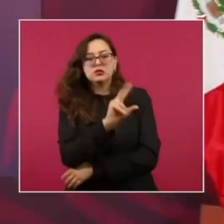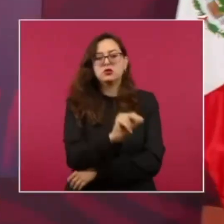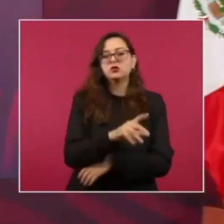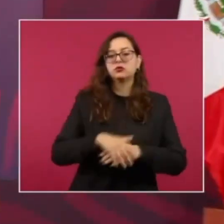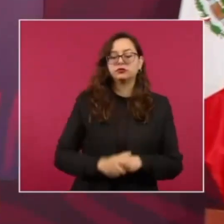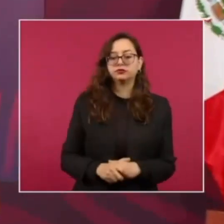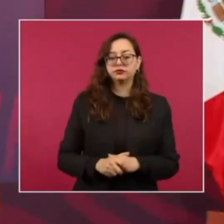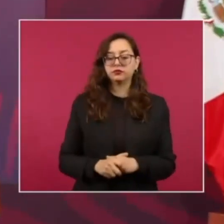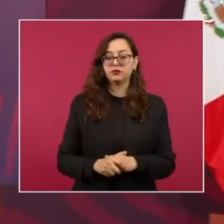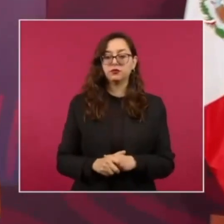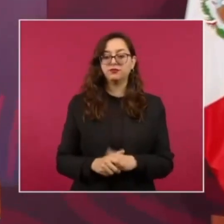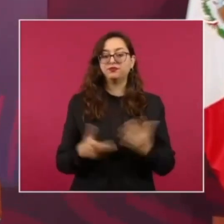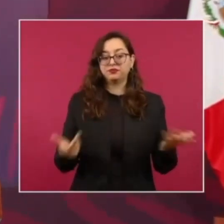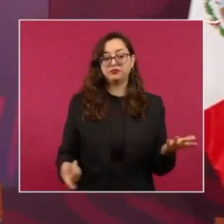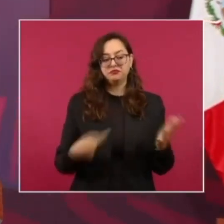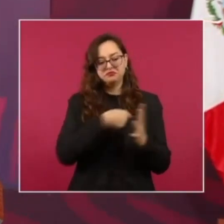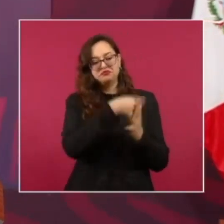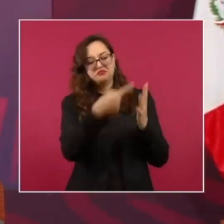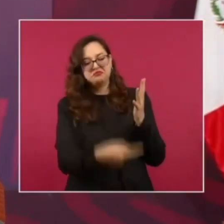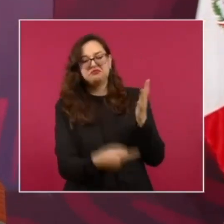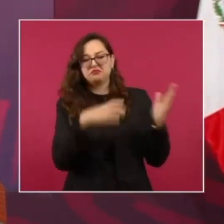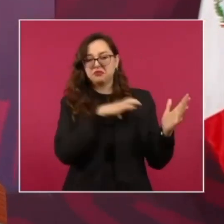y se les pregunta si les gustaría